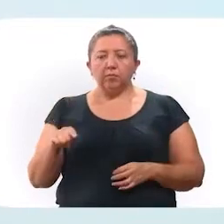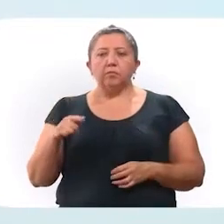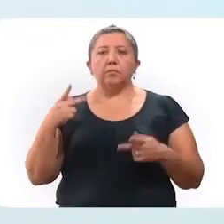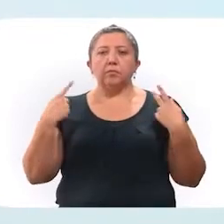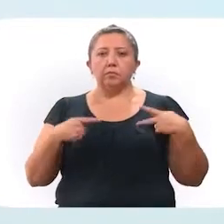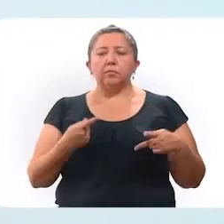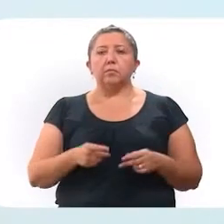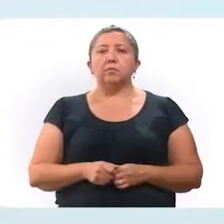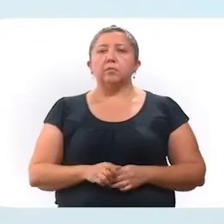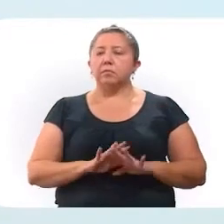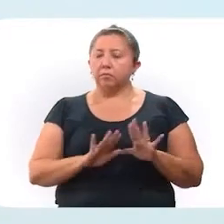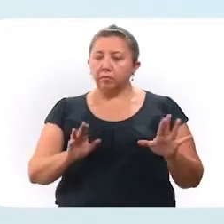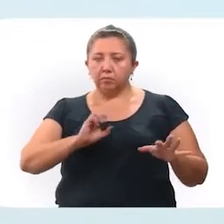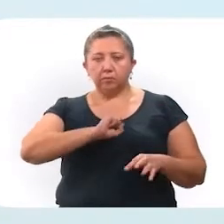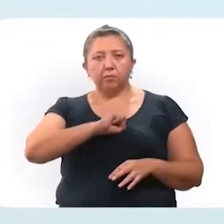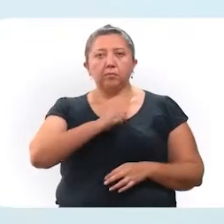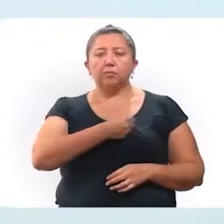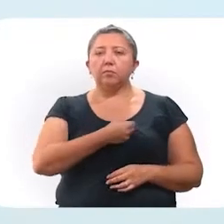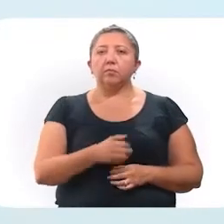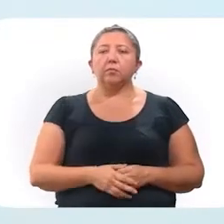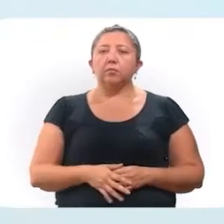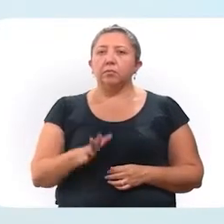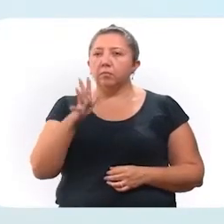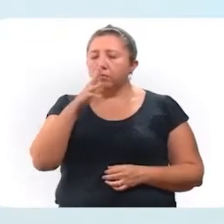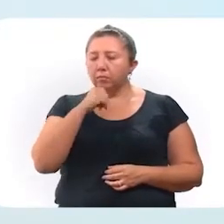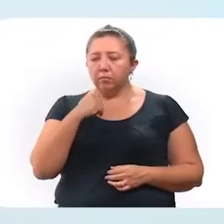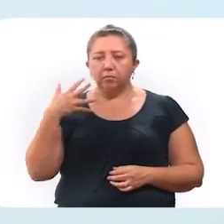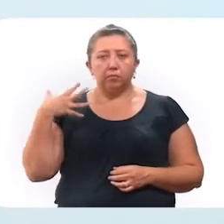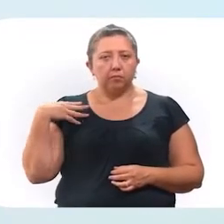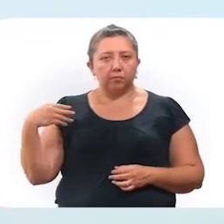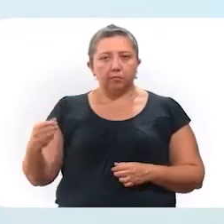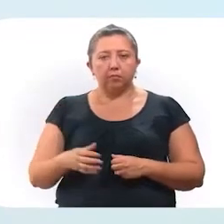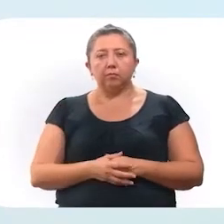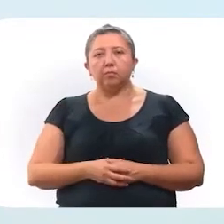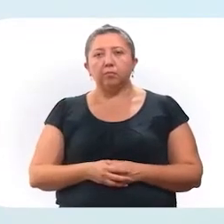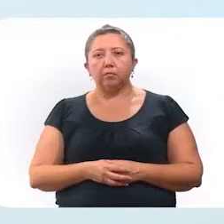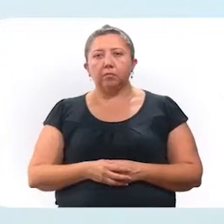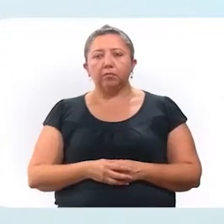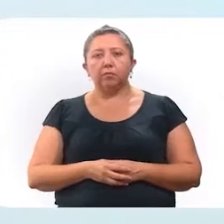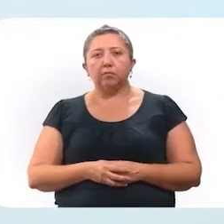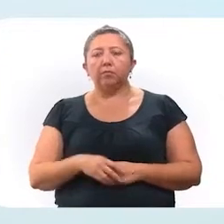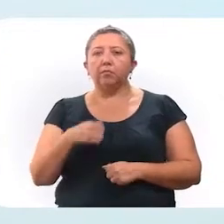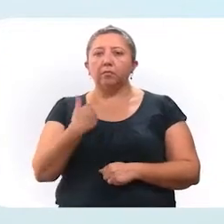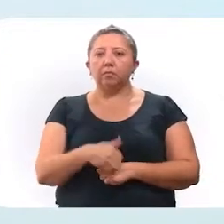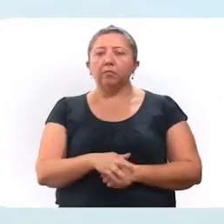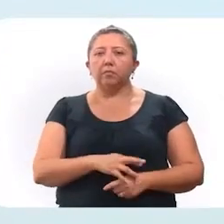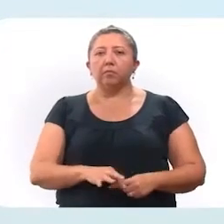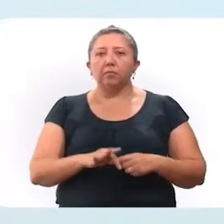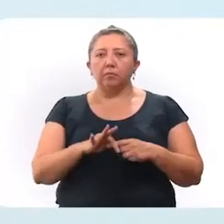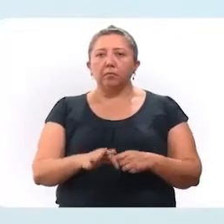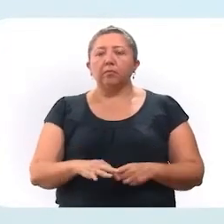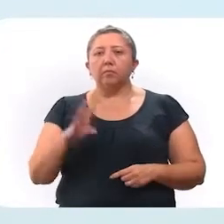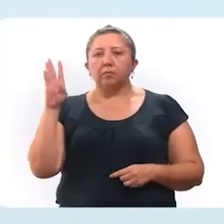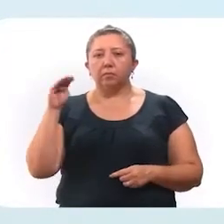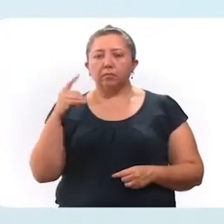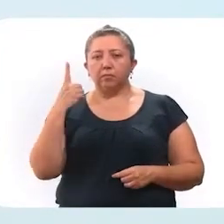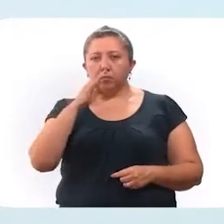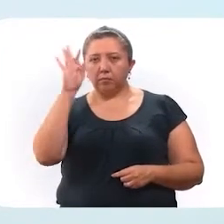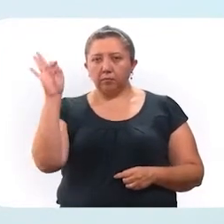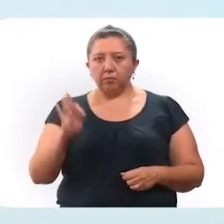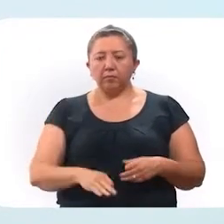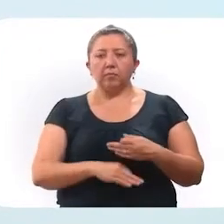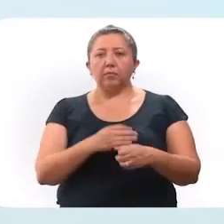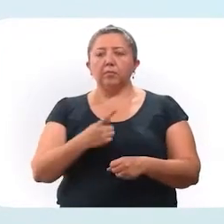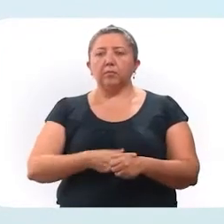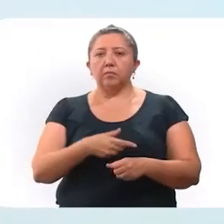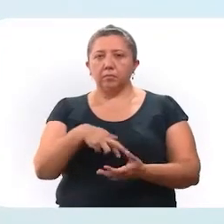96.970 pacientes ya se recuperaron, no presentan síntomas ni pueden contagiar. Esta cifra representa el 91%